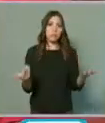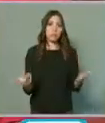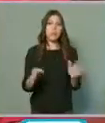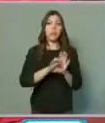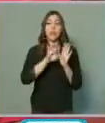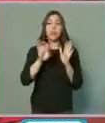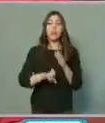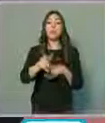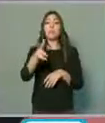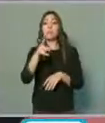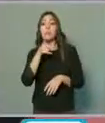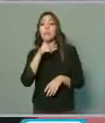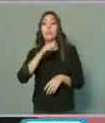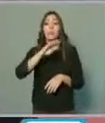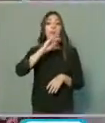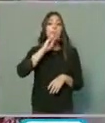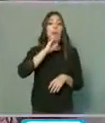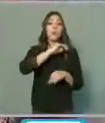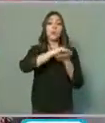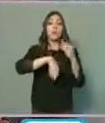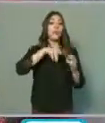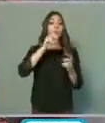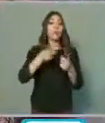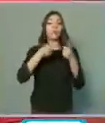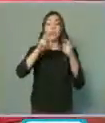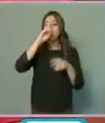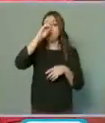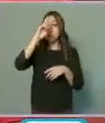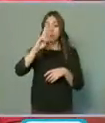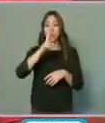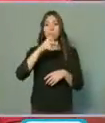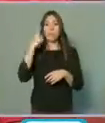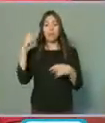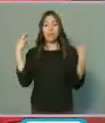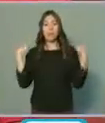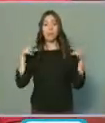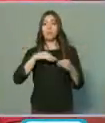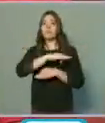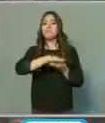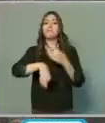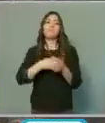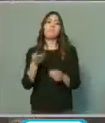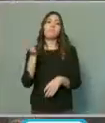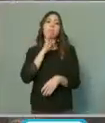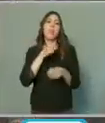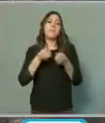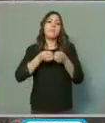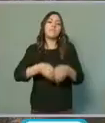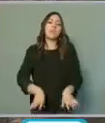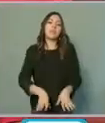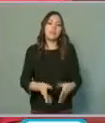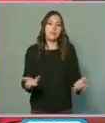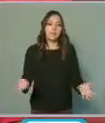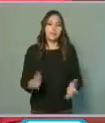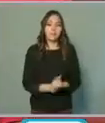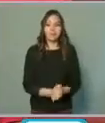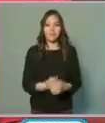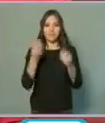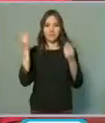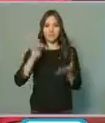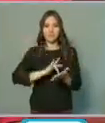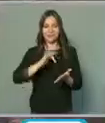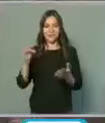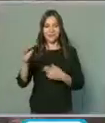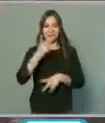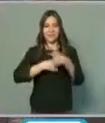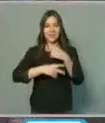perdemos. Ahí está, tiene que ser un ganar-ganar, mi Quique. Pues así es, y tiene que ser. Muchísimas gracias, Muchas gracias Carlos, a todos por estar ustedes. con nosotros